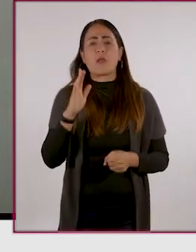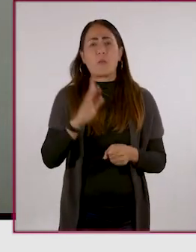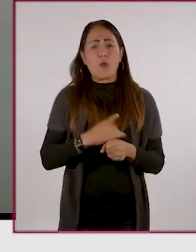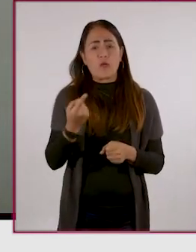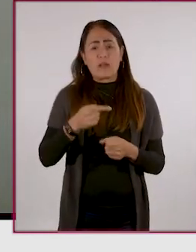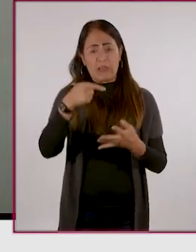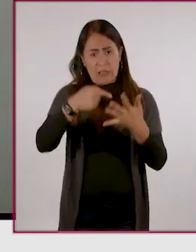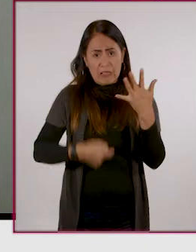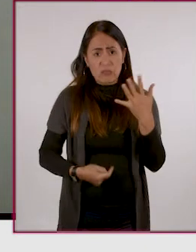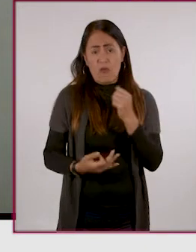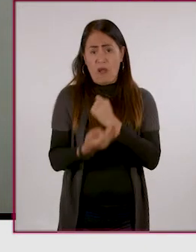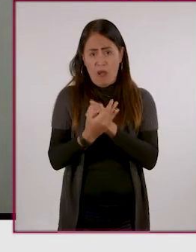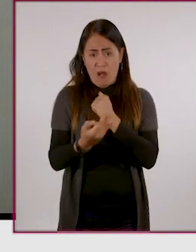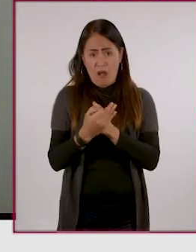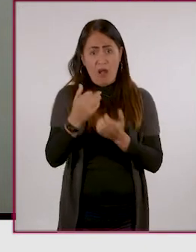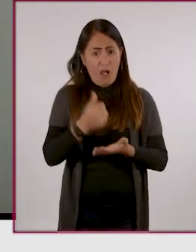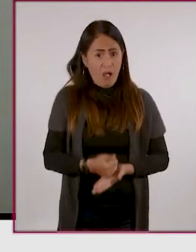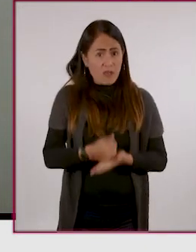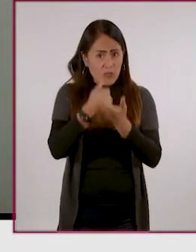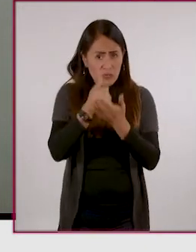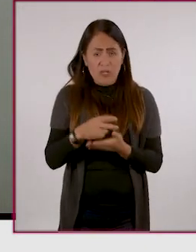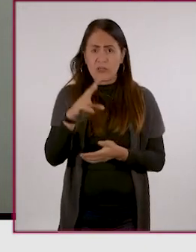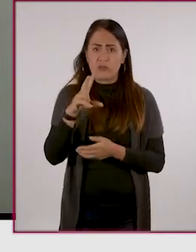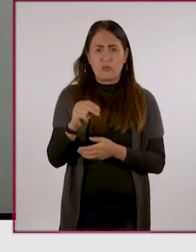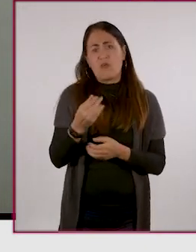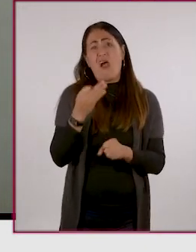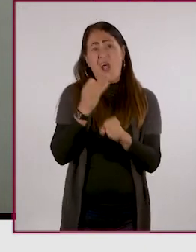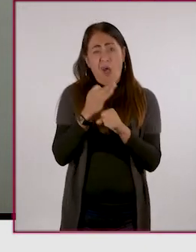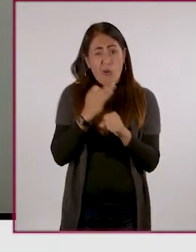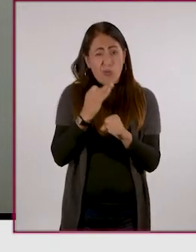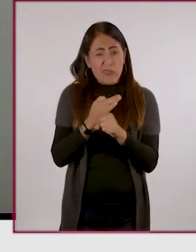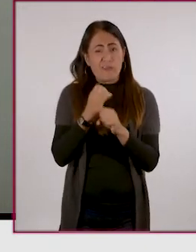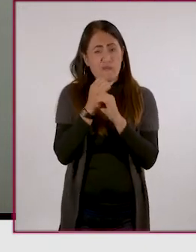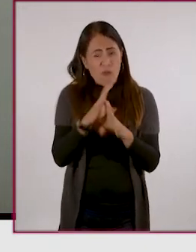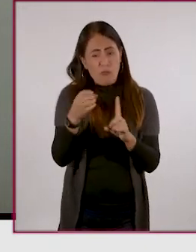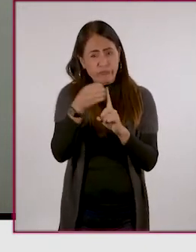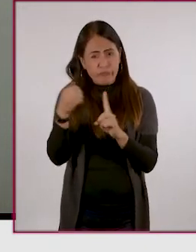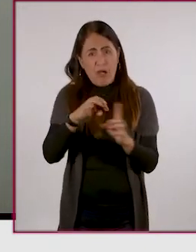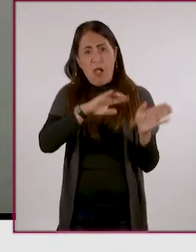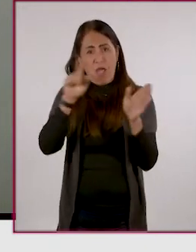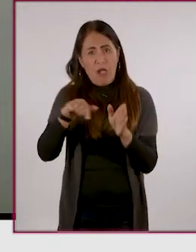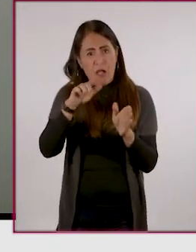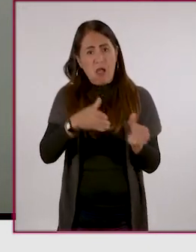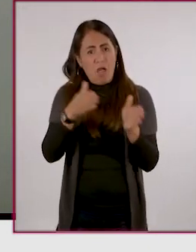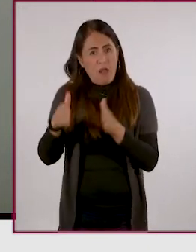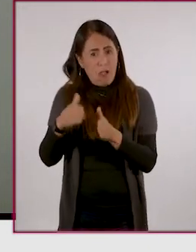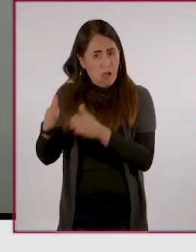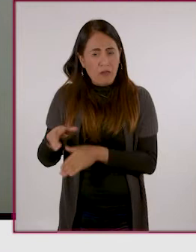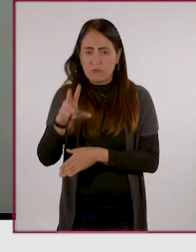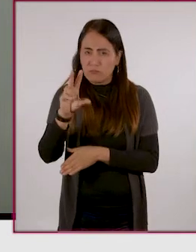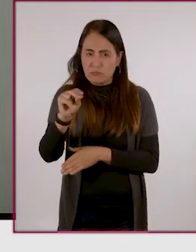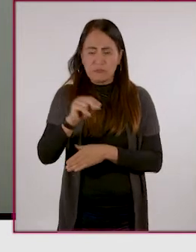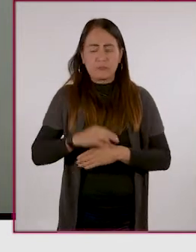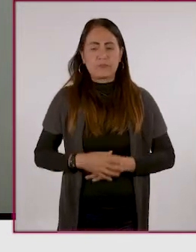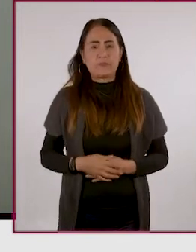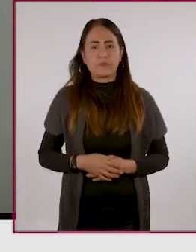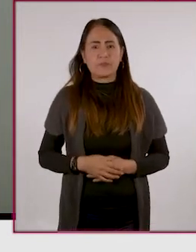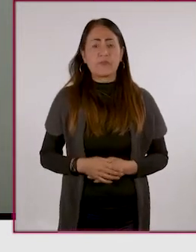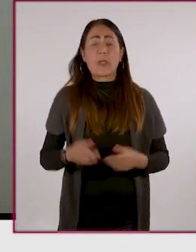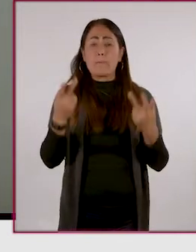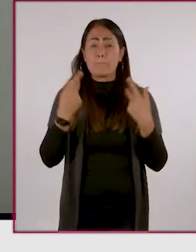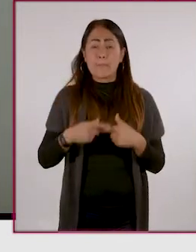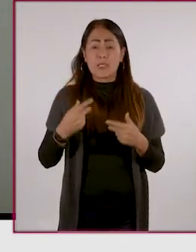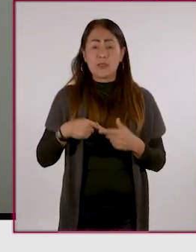porque si no, pues ya no nos funciona, ¿no? La información es para ahorita, ¿no? O sea, entonces, las personas